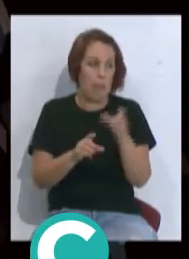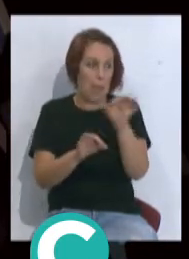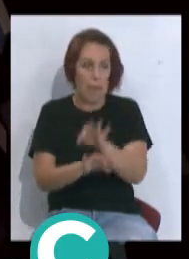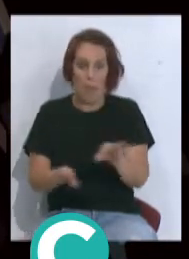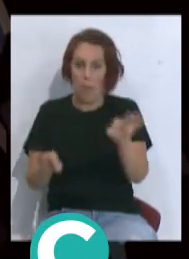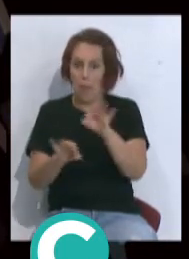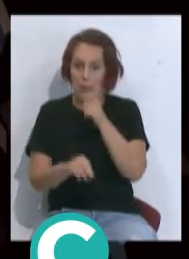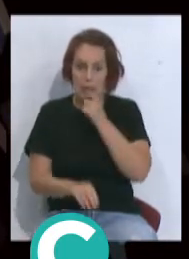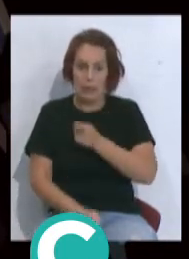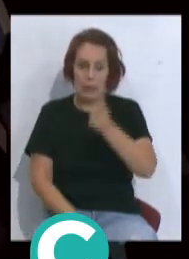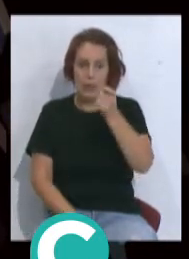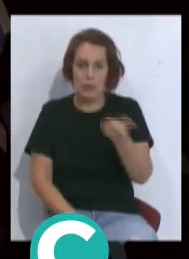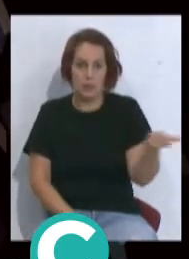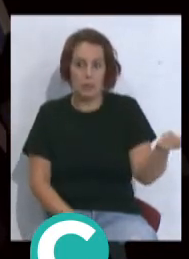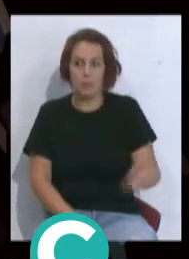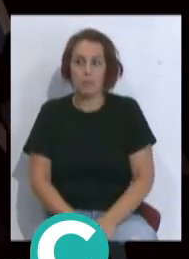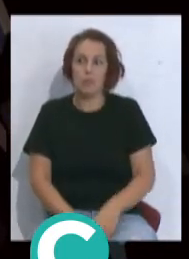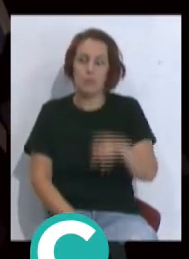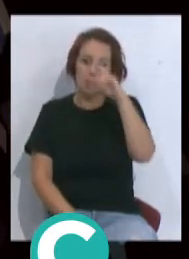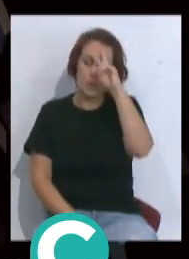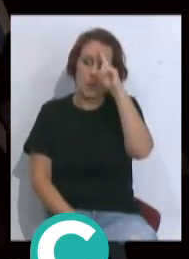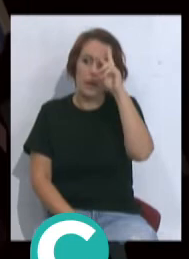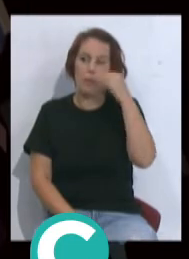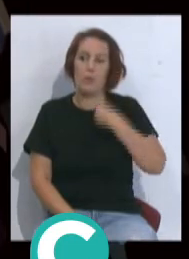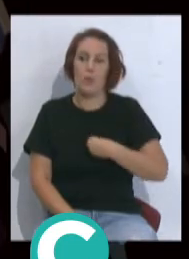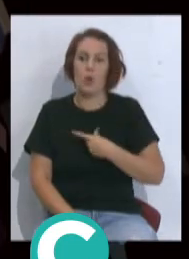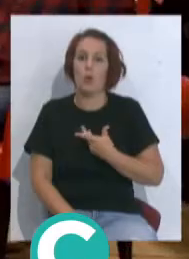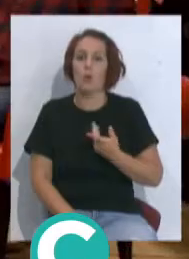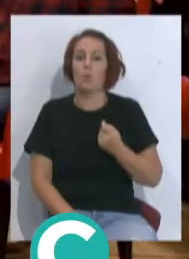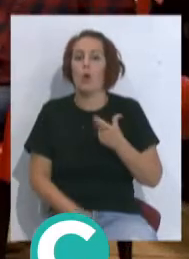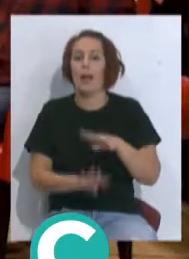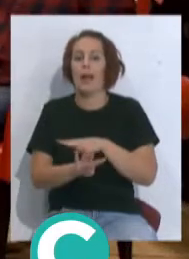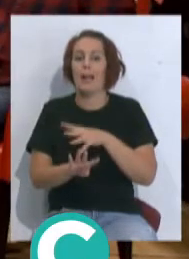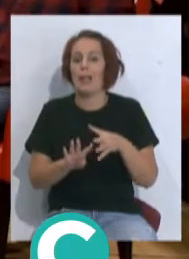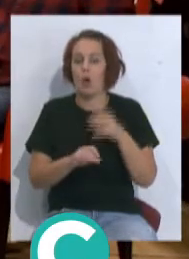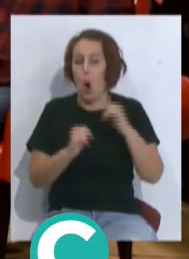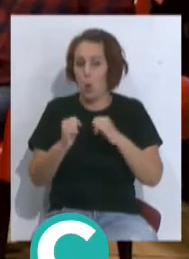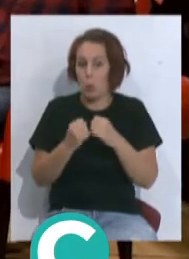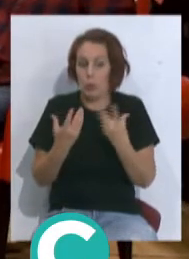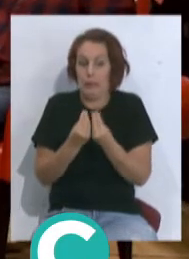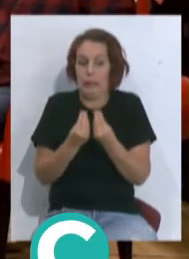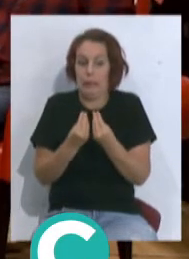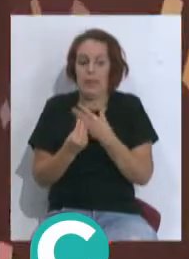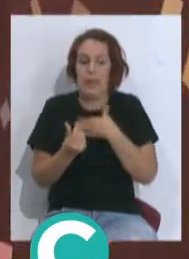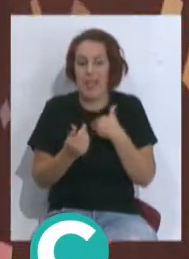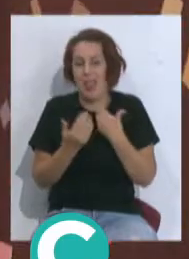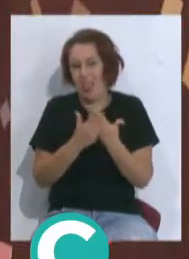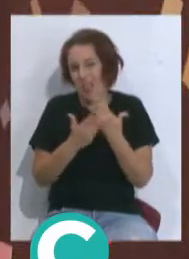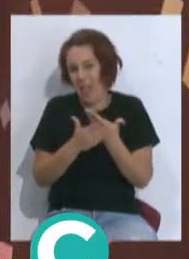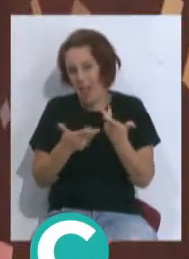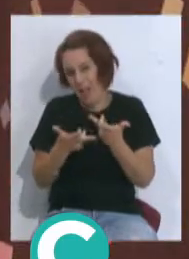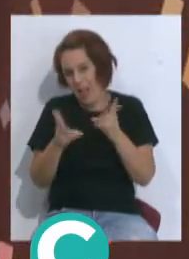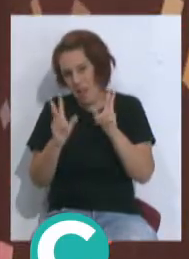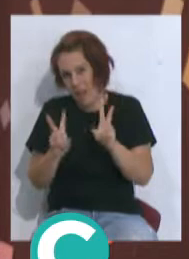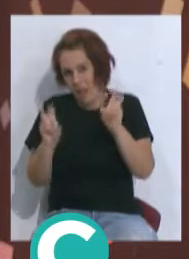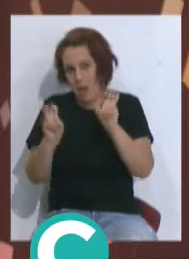diga no, que coincida. Sí, verdad que no. Que preocupa que se apriete demasiado el calendario de concurso cuando querían dejar algunos días libre,